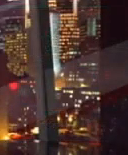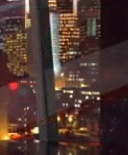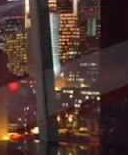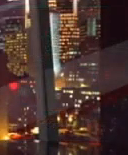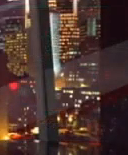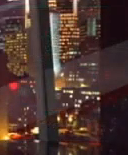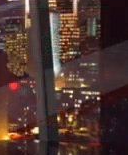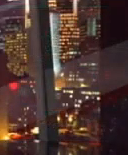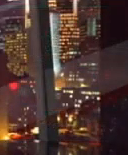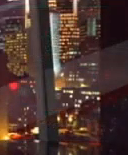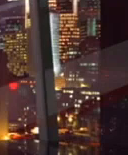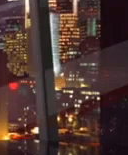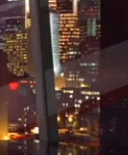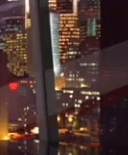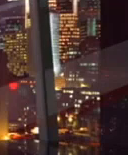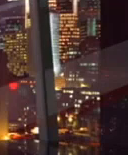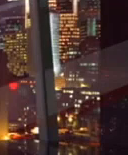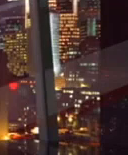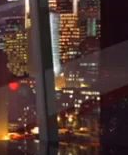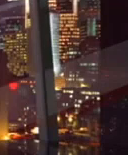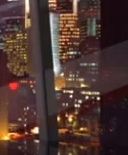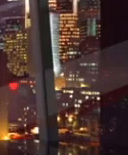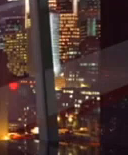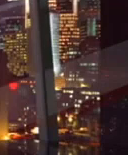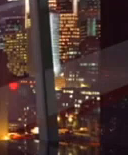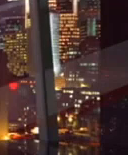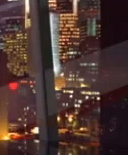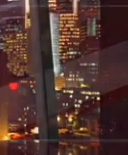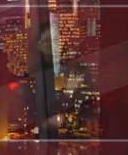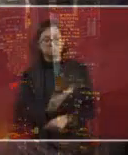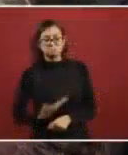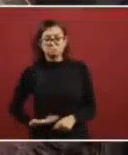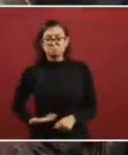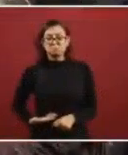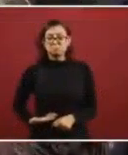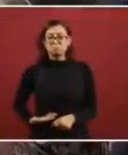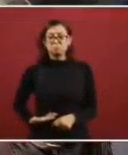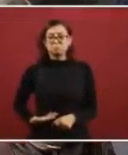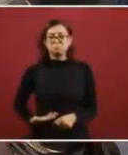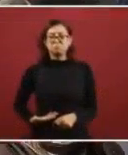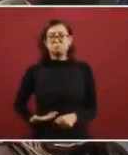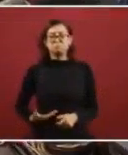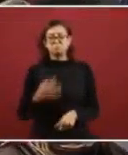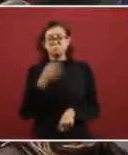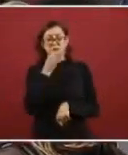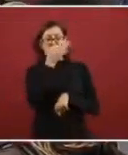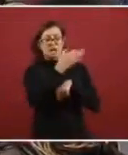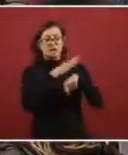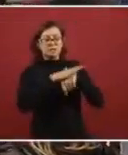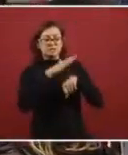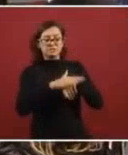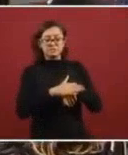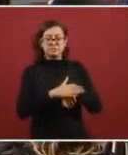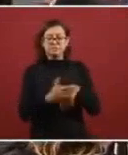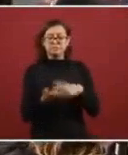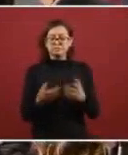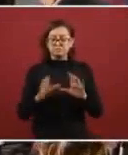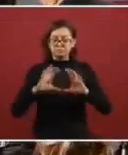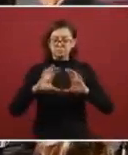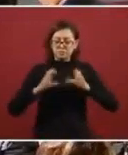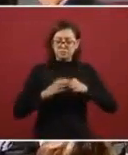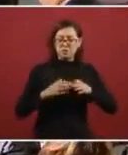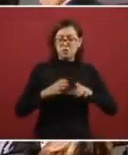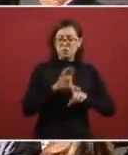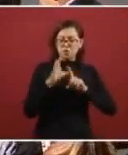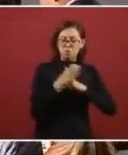pues estar al pendiente del simulacro de las 10 de la mañana. Hago de su conocimiento que el Consejo de